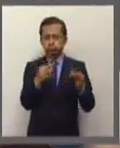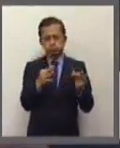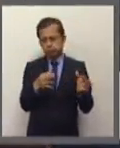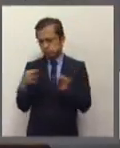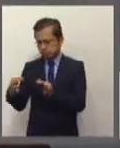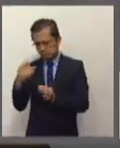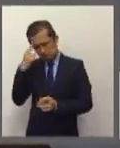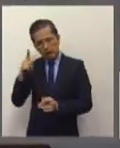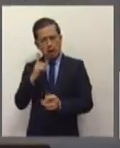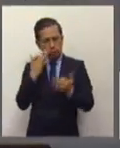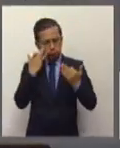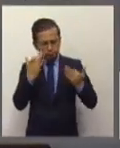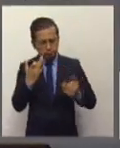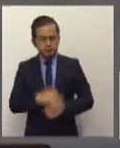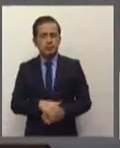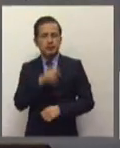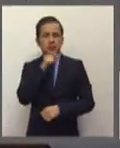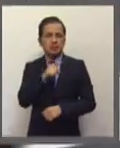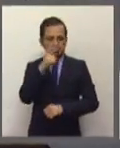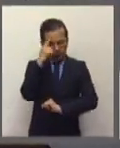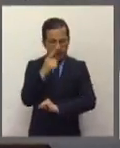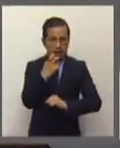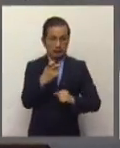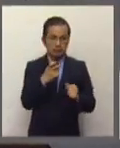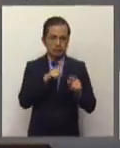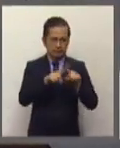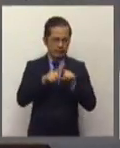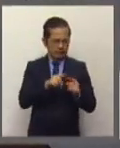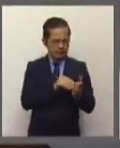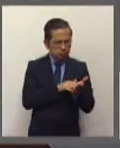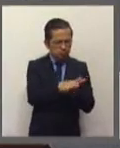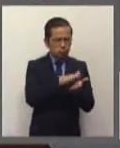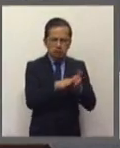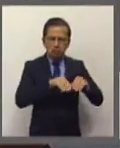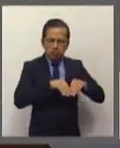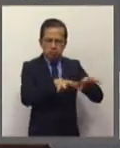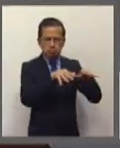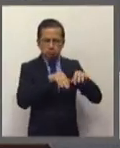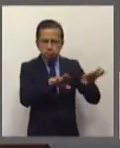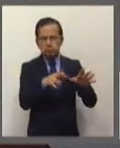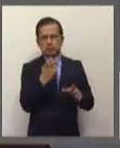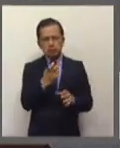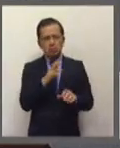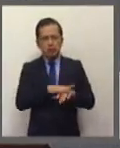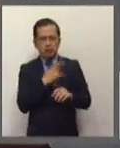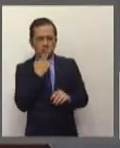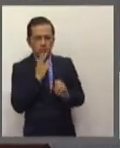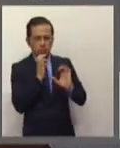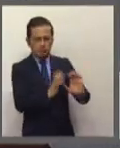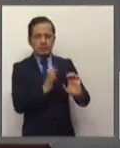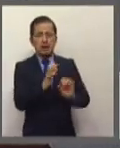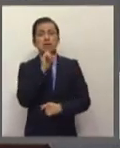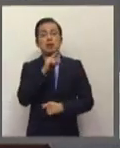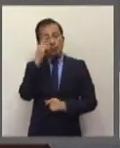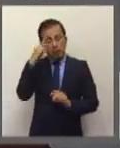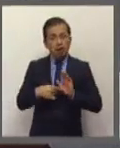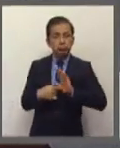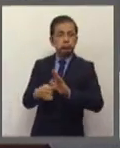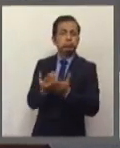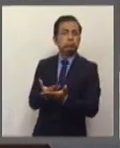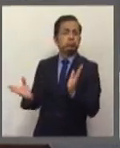elementos mínimos que garantizan la preservación de las ediciones electrónica e impresa y las facilidades de consulta de las ediciones